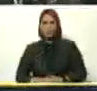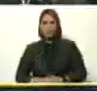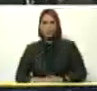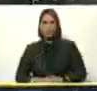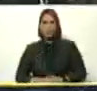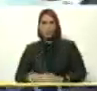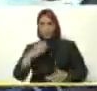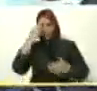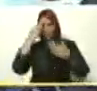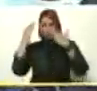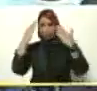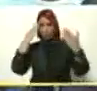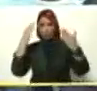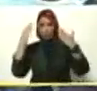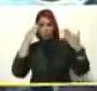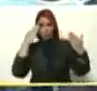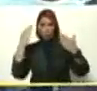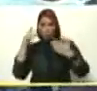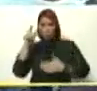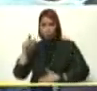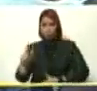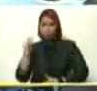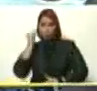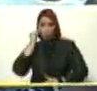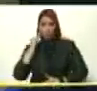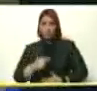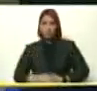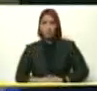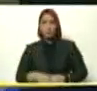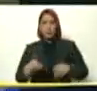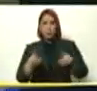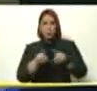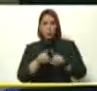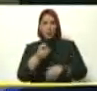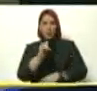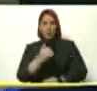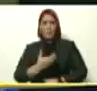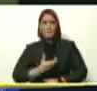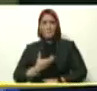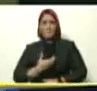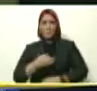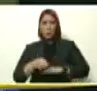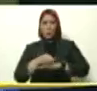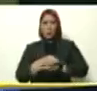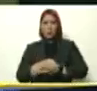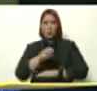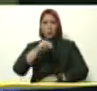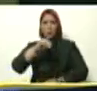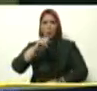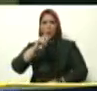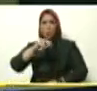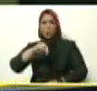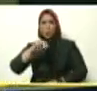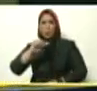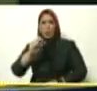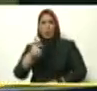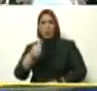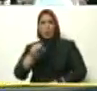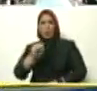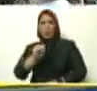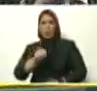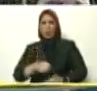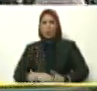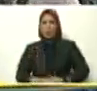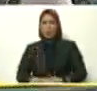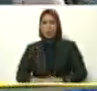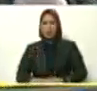Mi saludo a Dalinda Materán. Igual está el alcalde del municipio Monagas, Luis Silva.